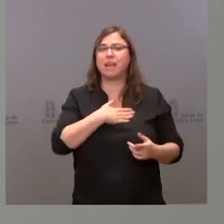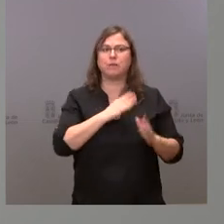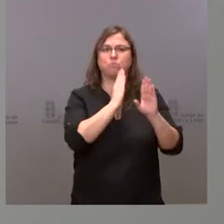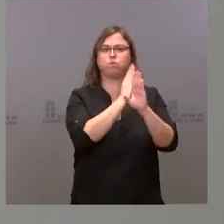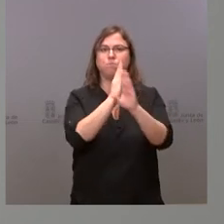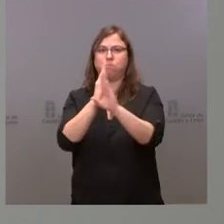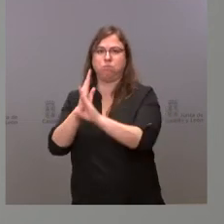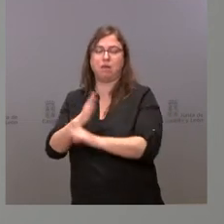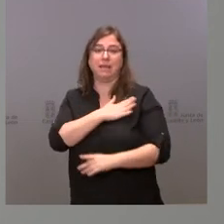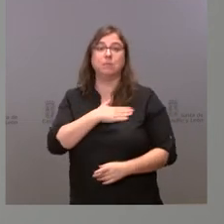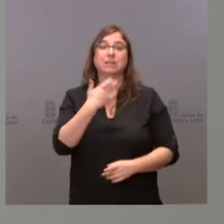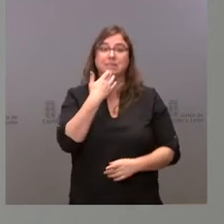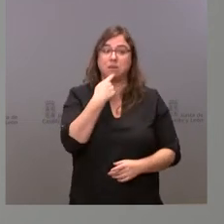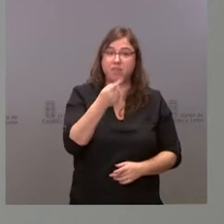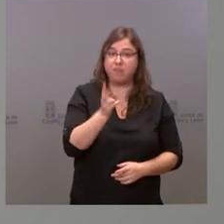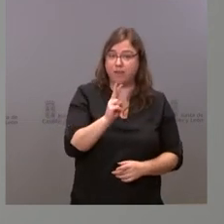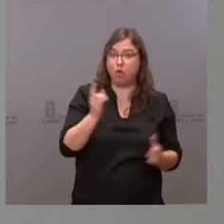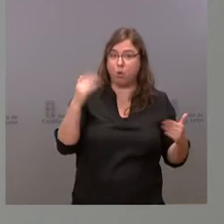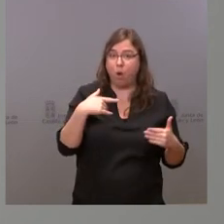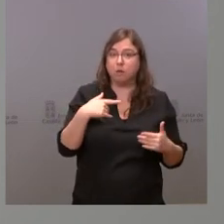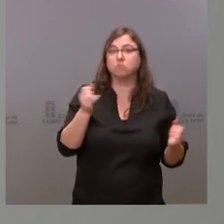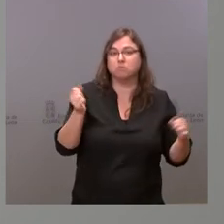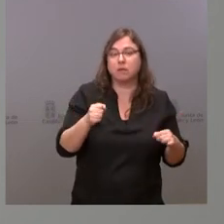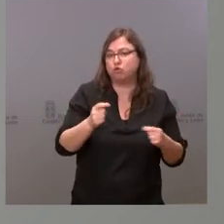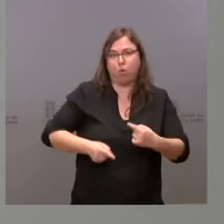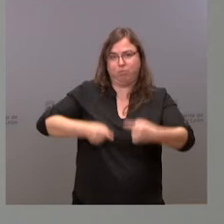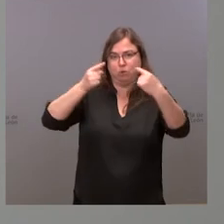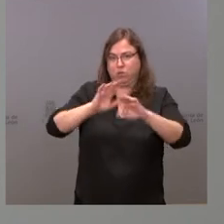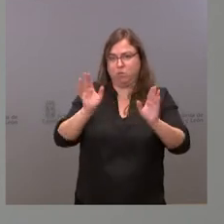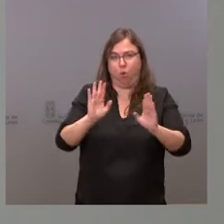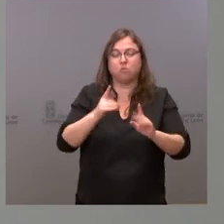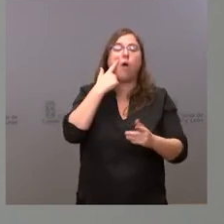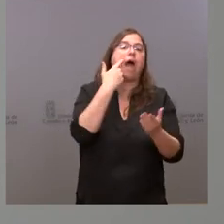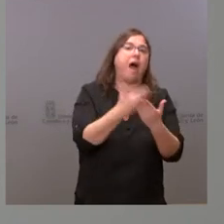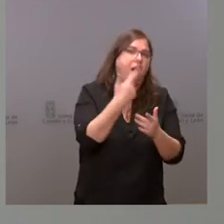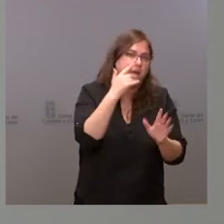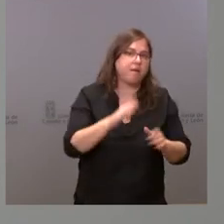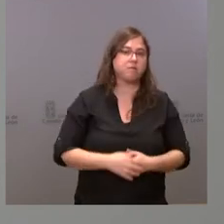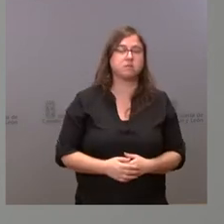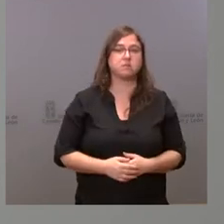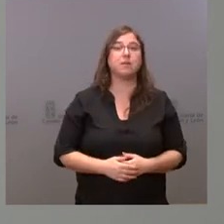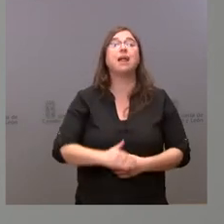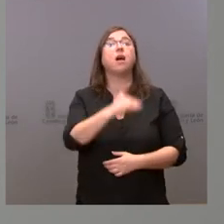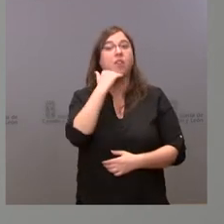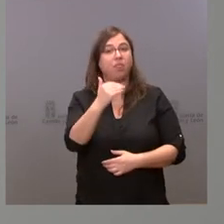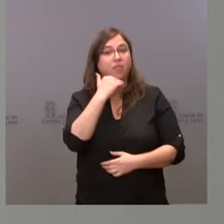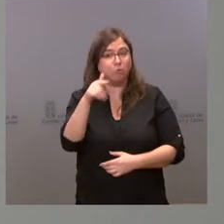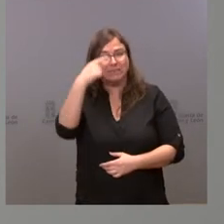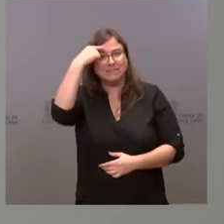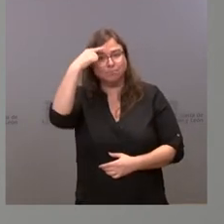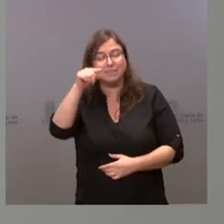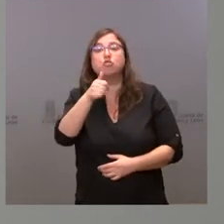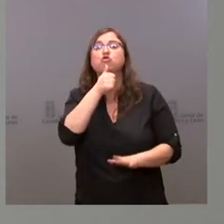bueno sin valladolid ni triste que no está por supuesto no voy a entrar en discusión lo voy a comprobar zamora es la que me consta que